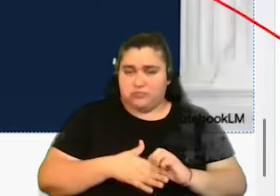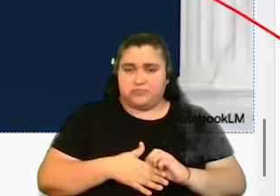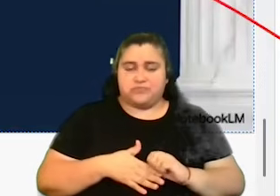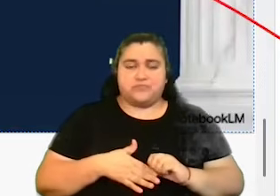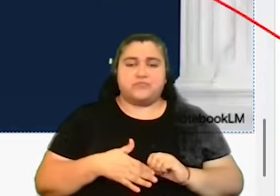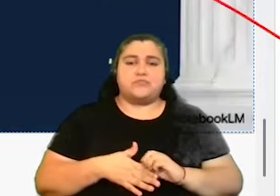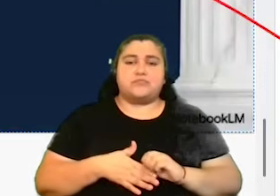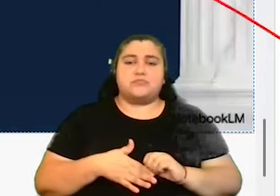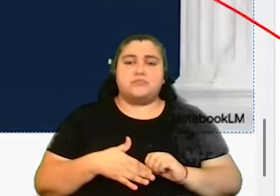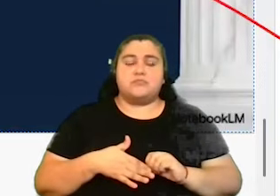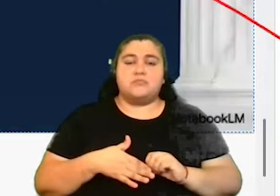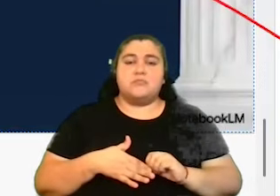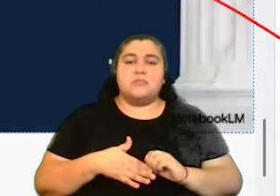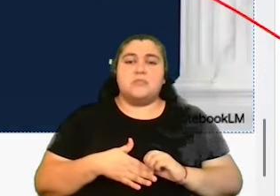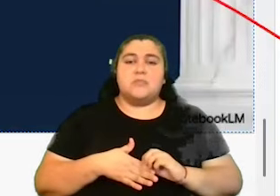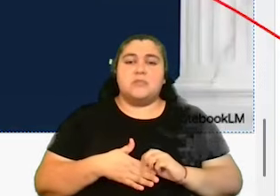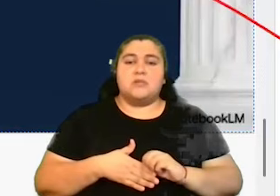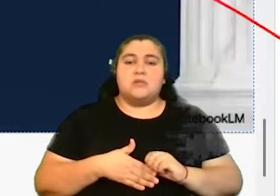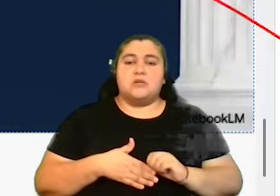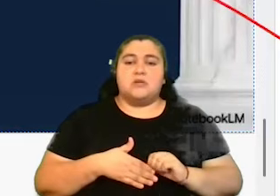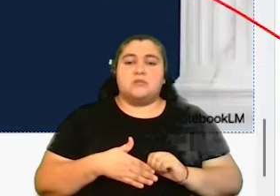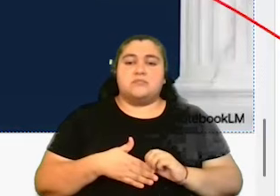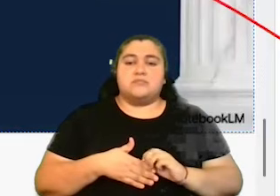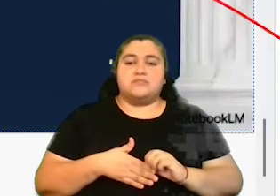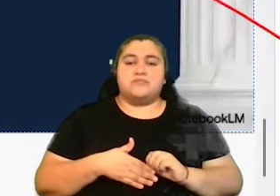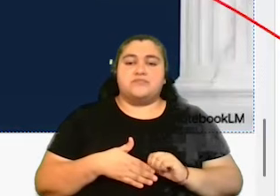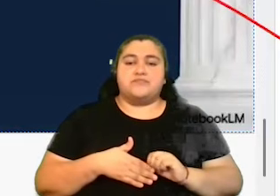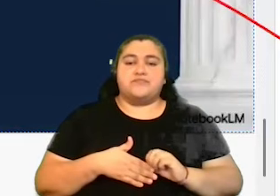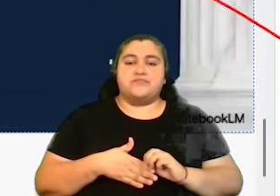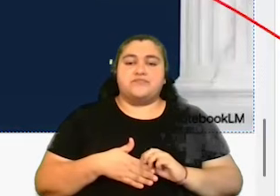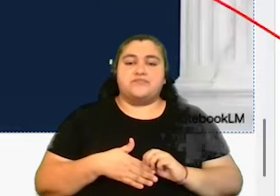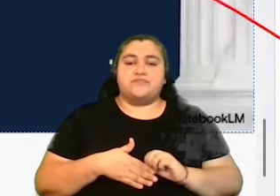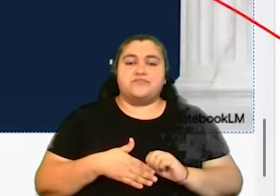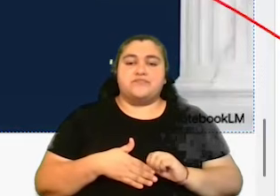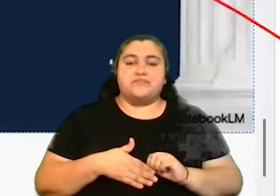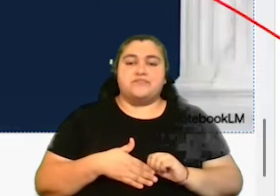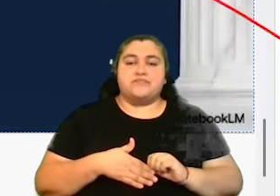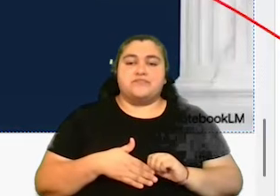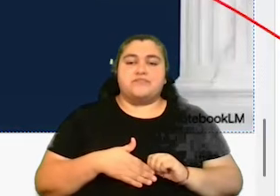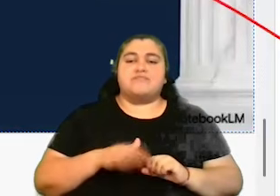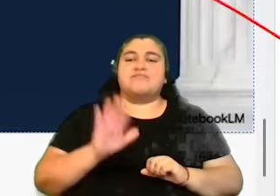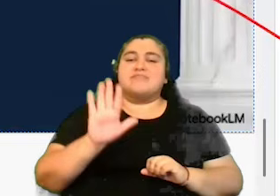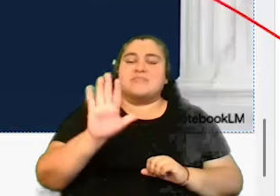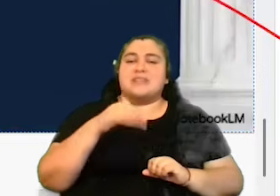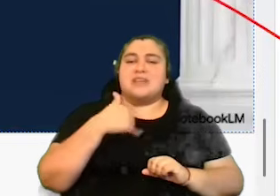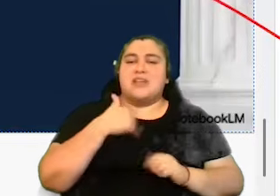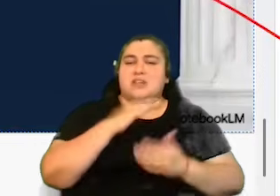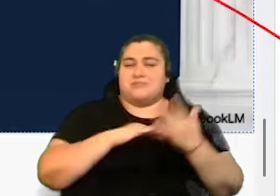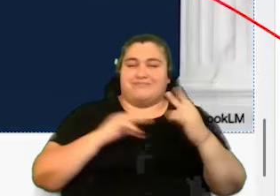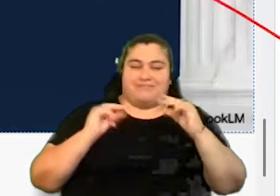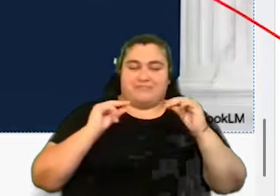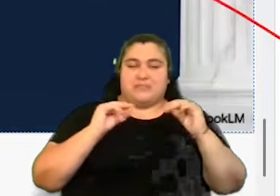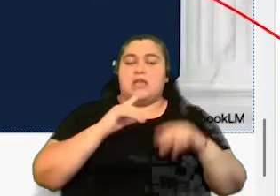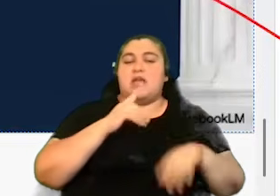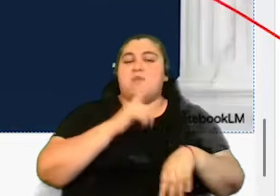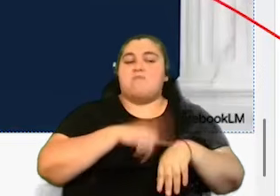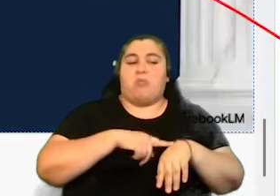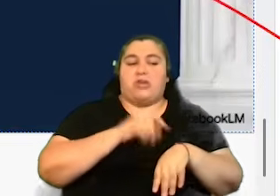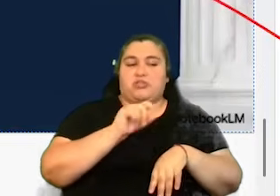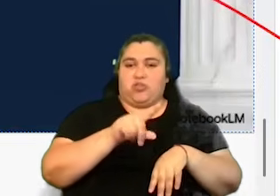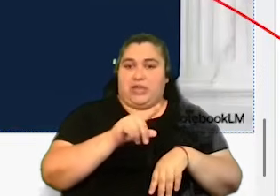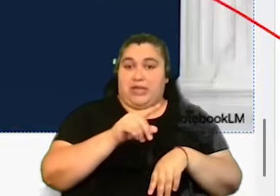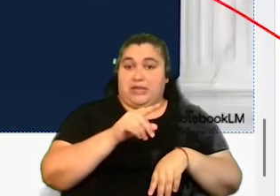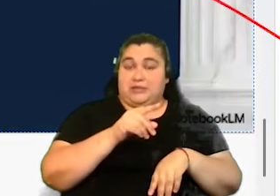A ver, gracias Clau, es una excepción no, no. al sistema A ver, financiero por el cuando decreto en las 22 del 2001. transacciones de inmuebles